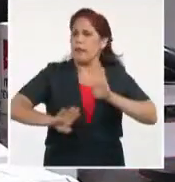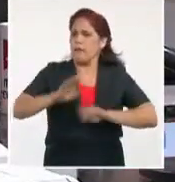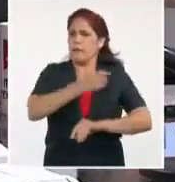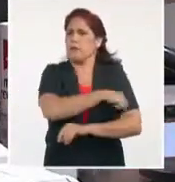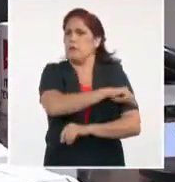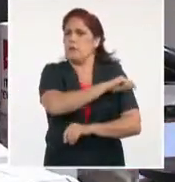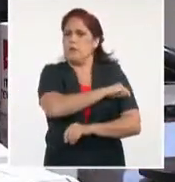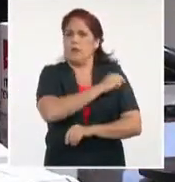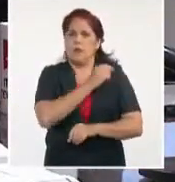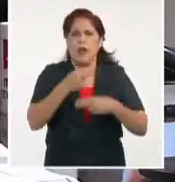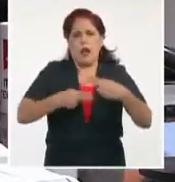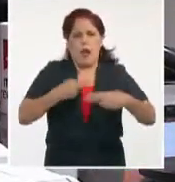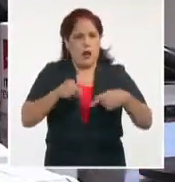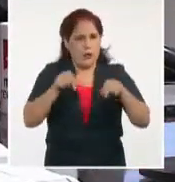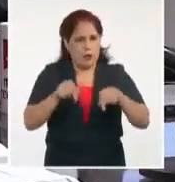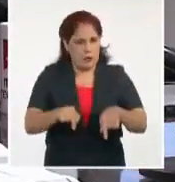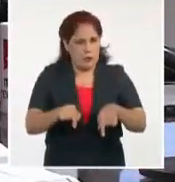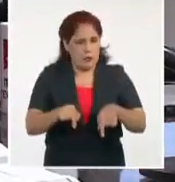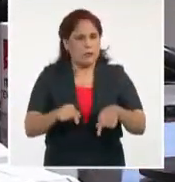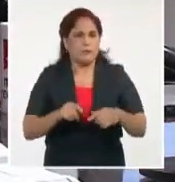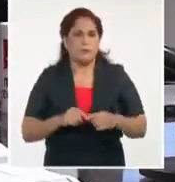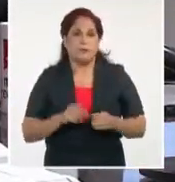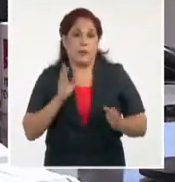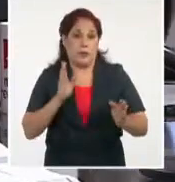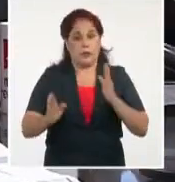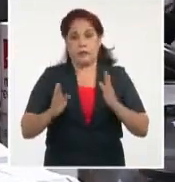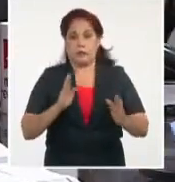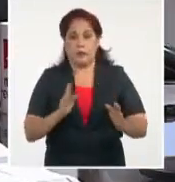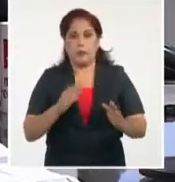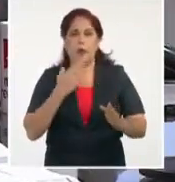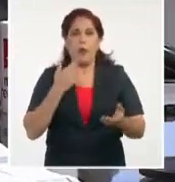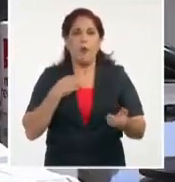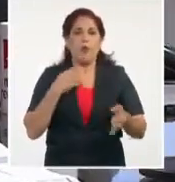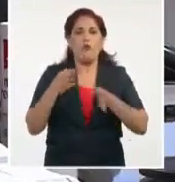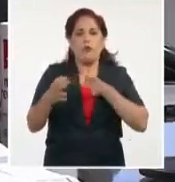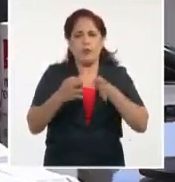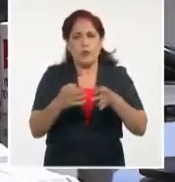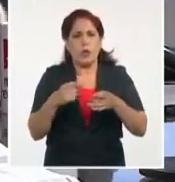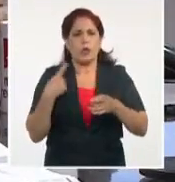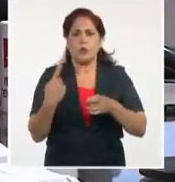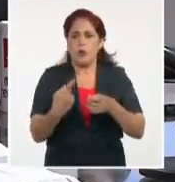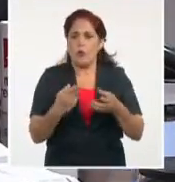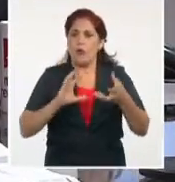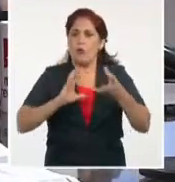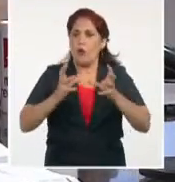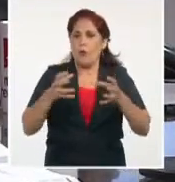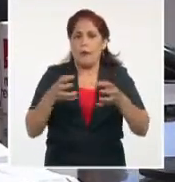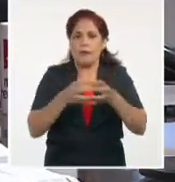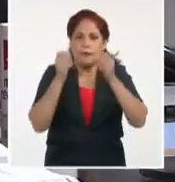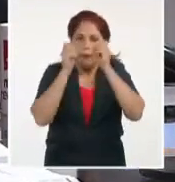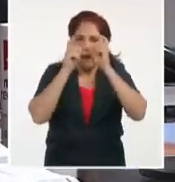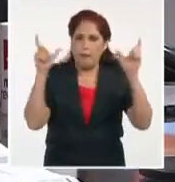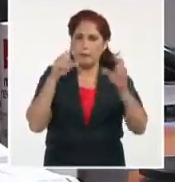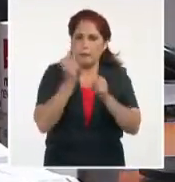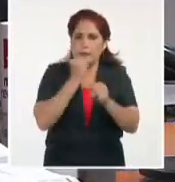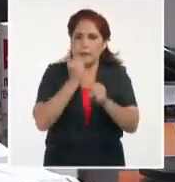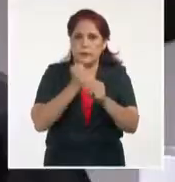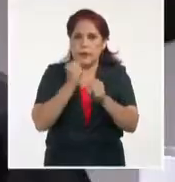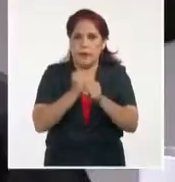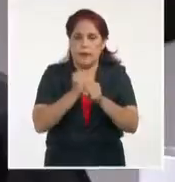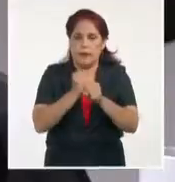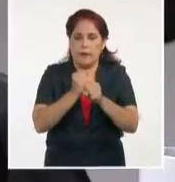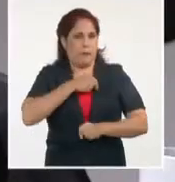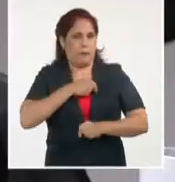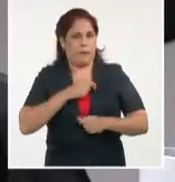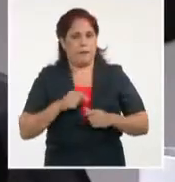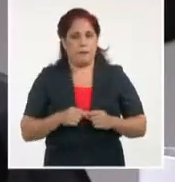que ocurrió en esta jornada y de cómo funcionó todo el sistema de alerta y de trabajo frente a este fenómeno natural?